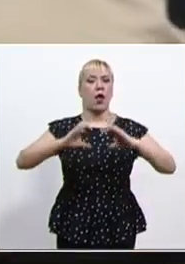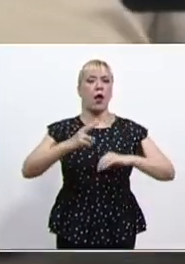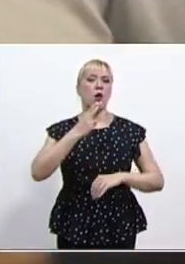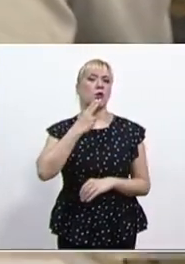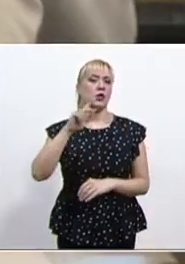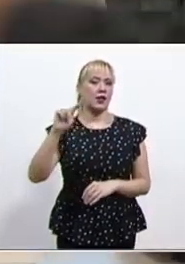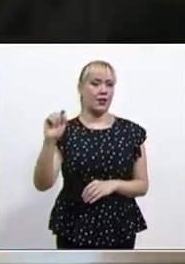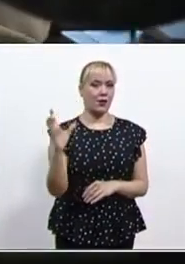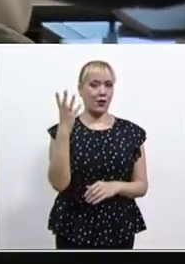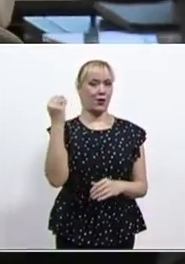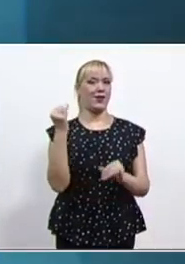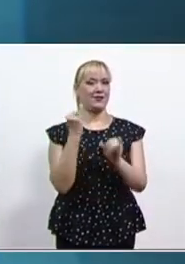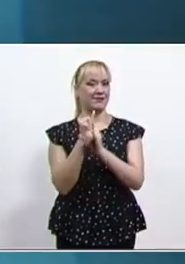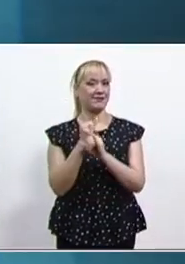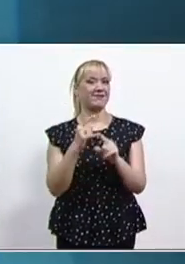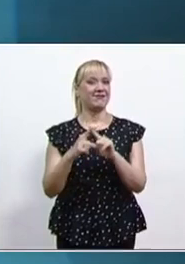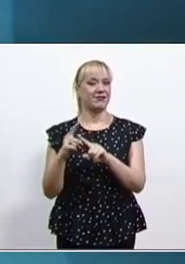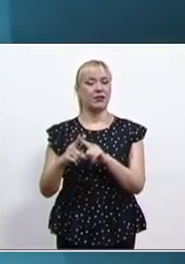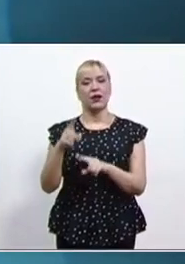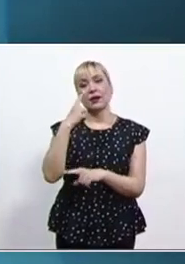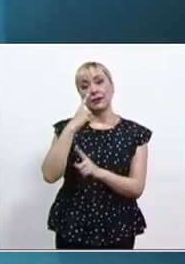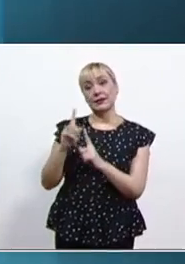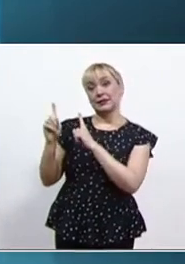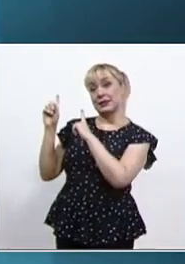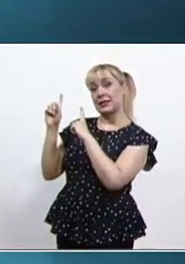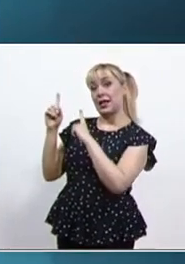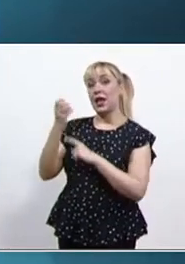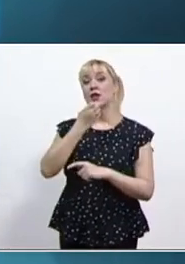digitales. Consulte la convocatoria en el sitio